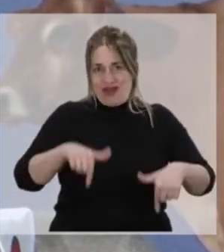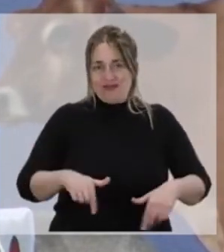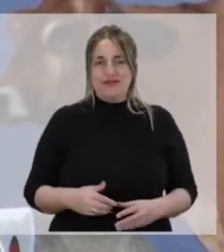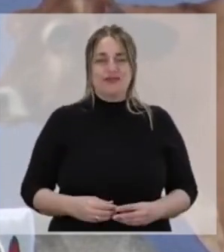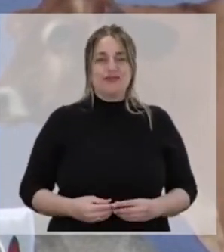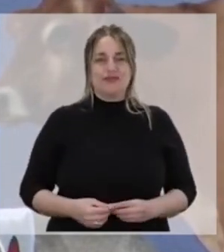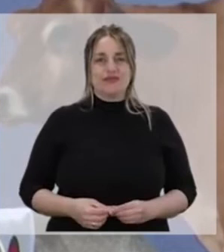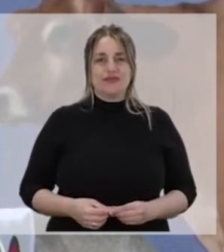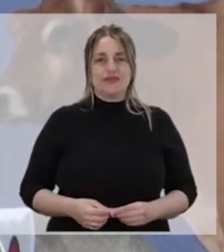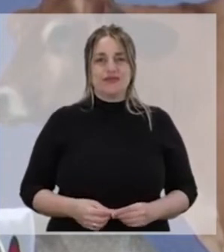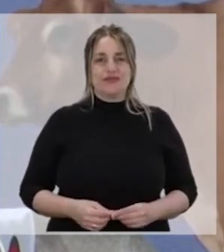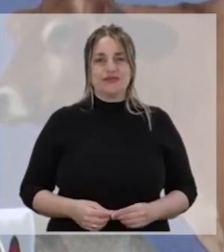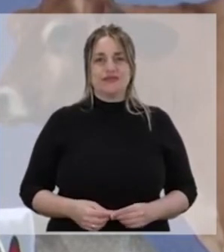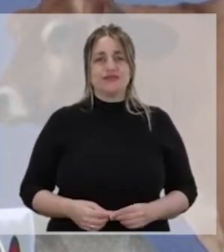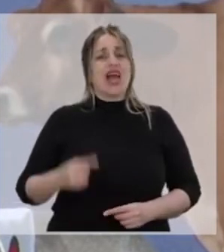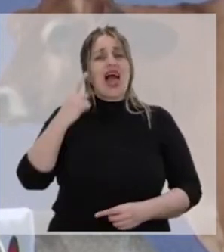tenemos